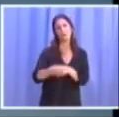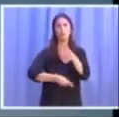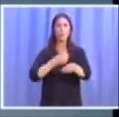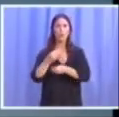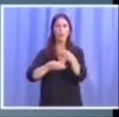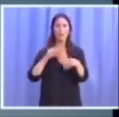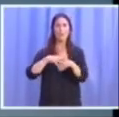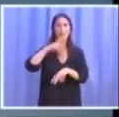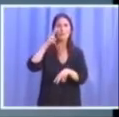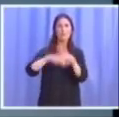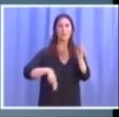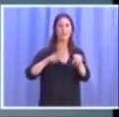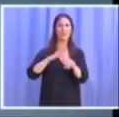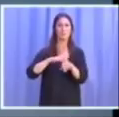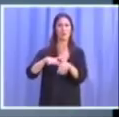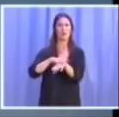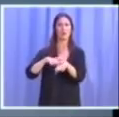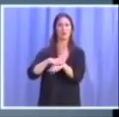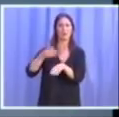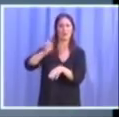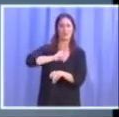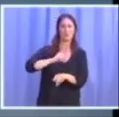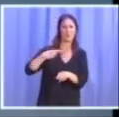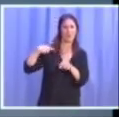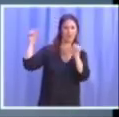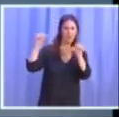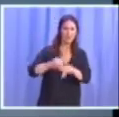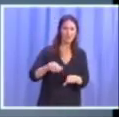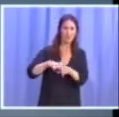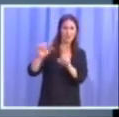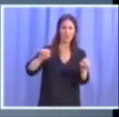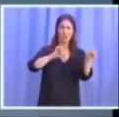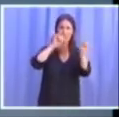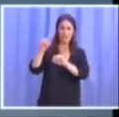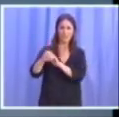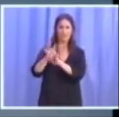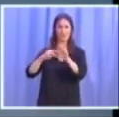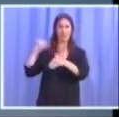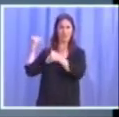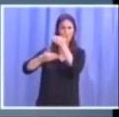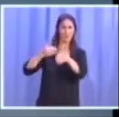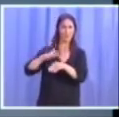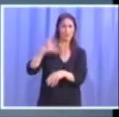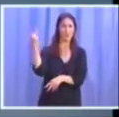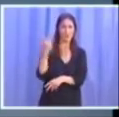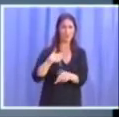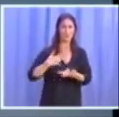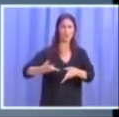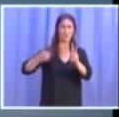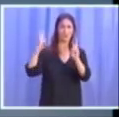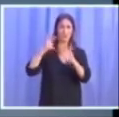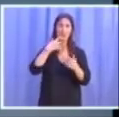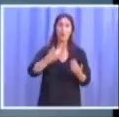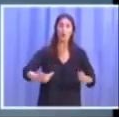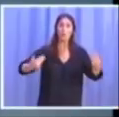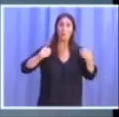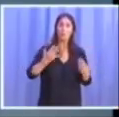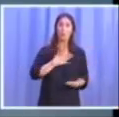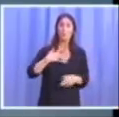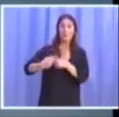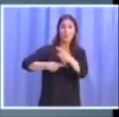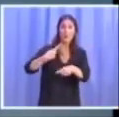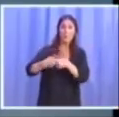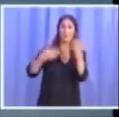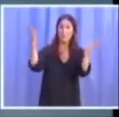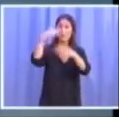evitar que gobernaran quienes esgrimen el miedo, quienes están defendiendo el retroceso de derechos y de libertades, los responsables de que nuestros familiares no